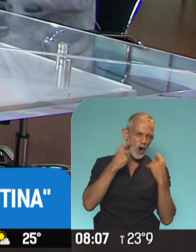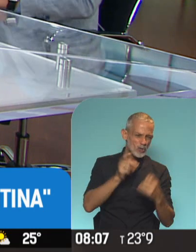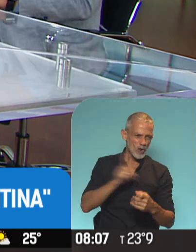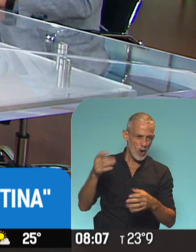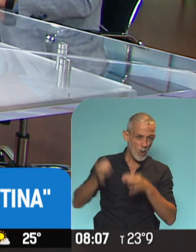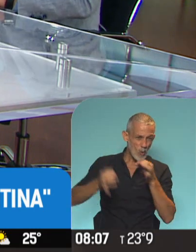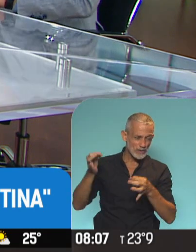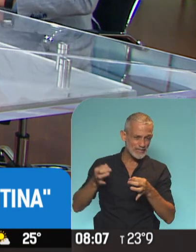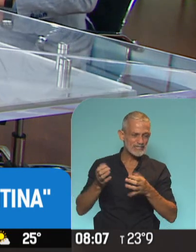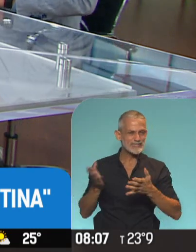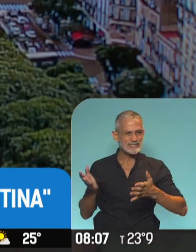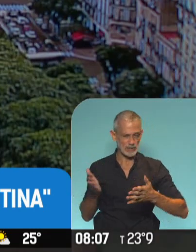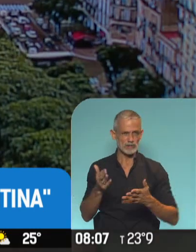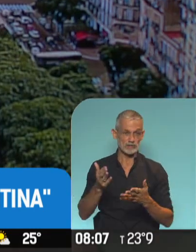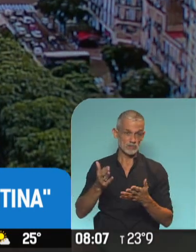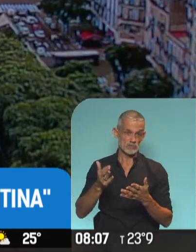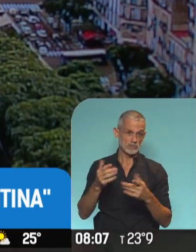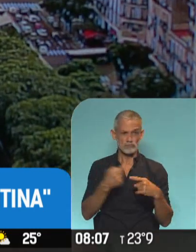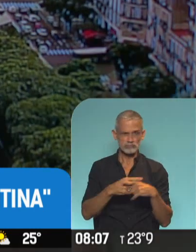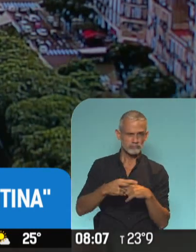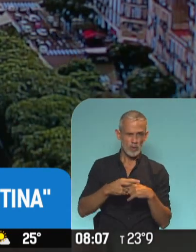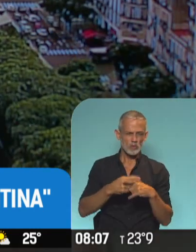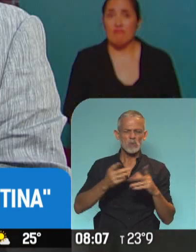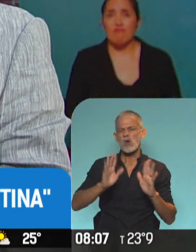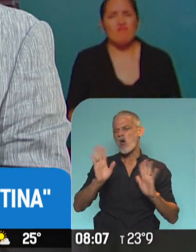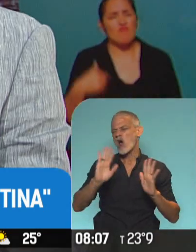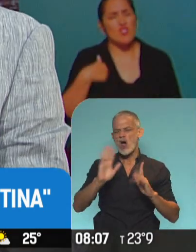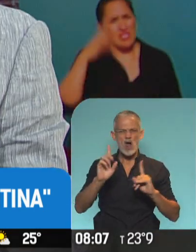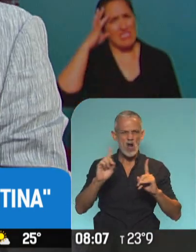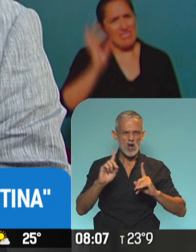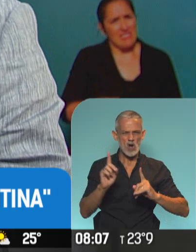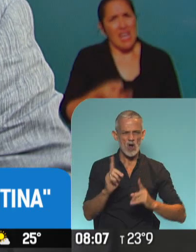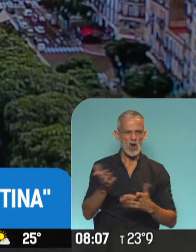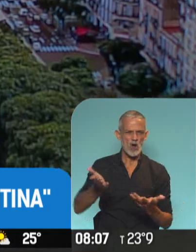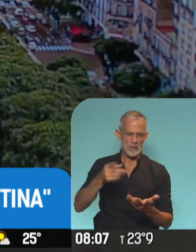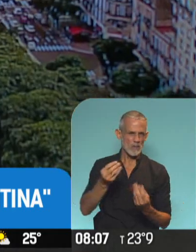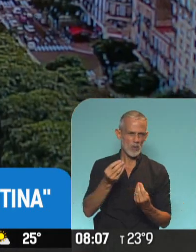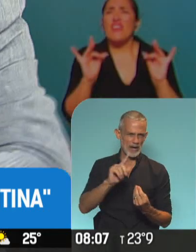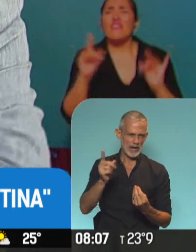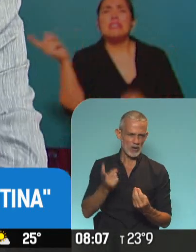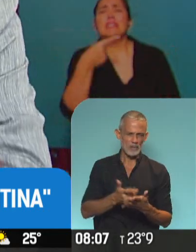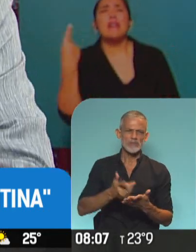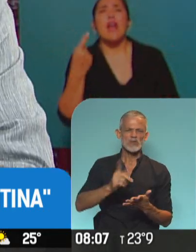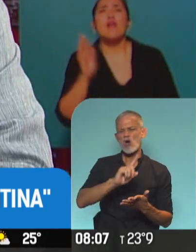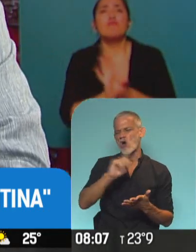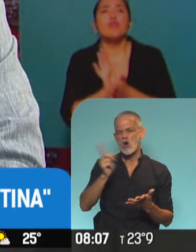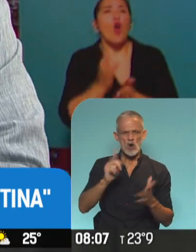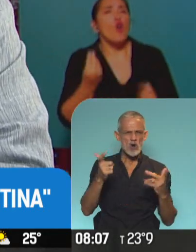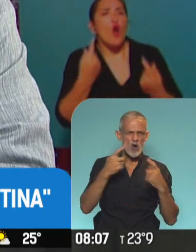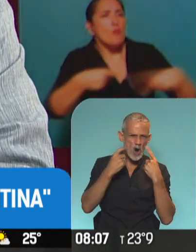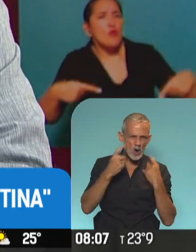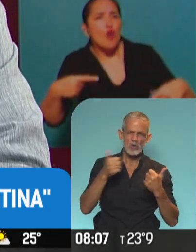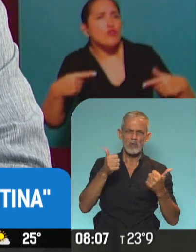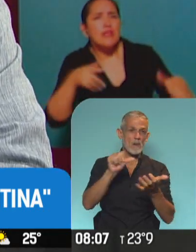¿no es una inmiscusión justamente pero dentro de un poder ¿qué va a ser, y el otro? por favor. A ver, ¿por qué no? Pero de ninguna manera, o sea, en